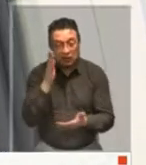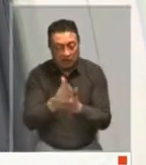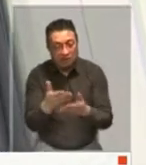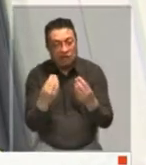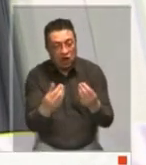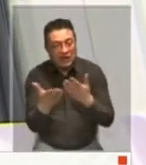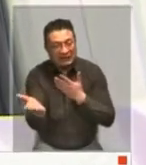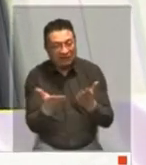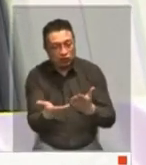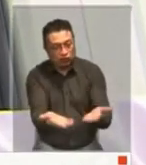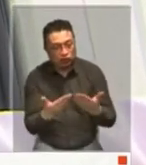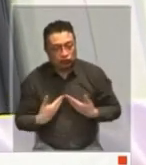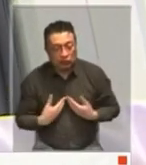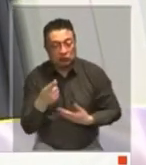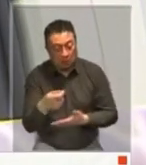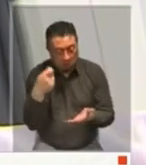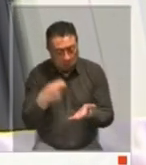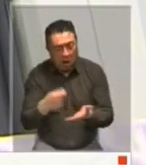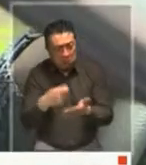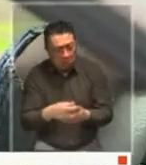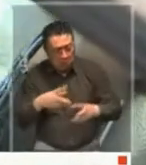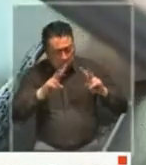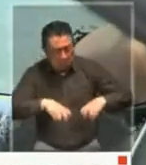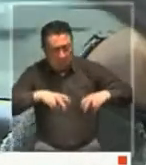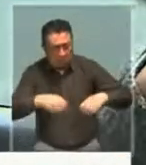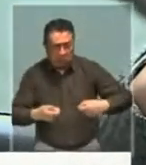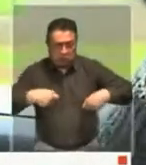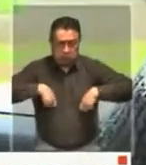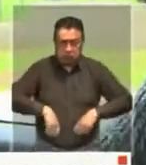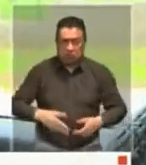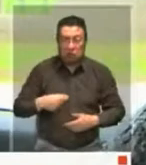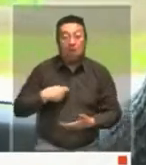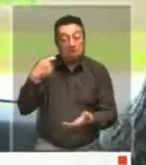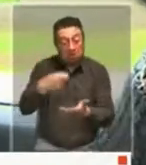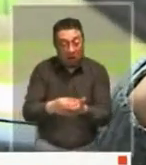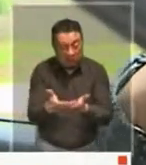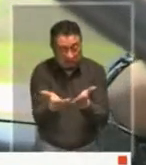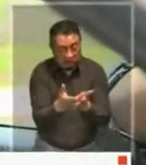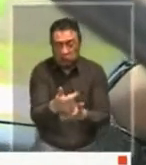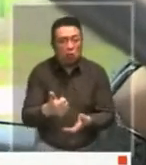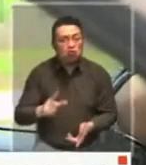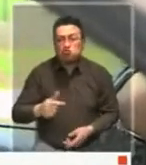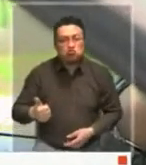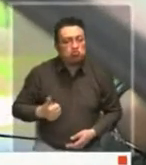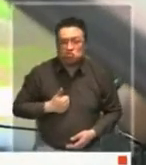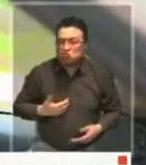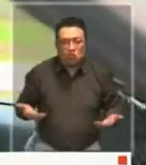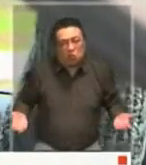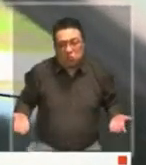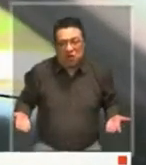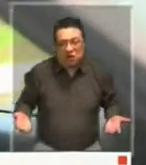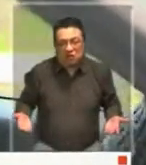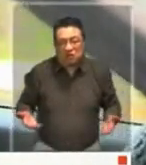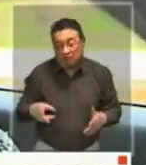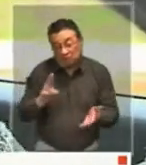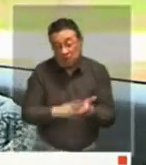servicio. Por lo que ellos cobran y por lo que recaudan. Pésimo, porque uno paga por un servicio que no se está cumpliendo.